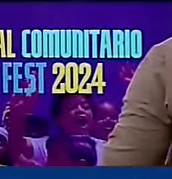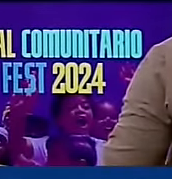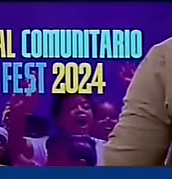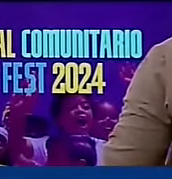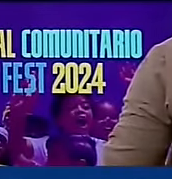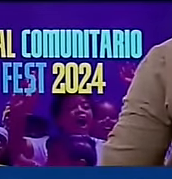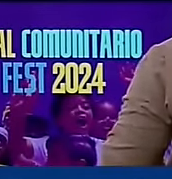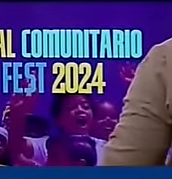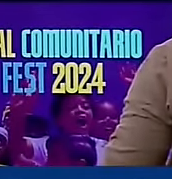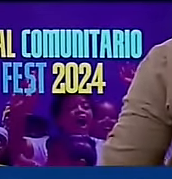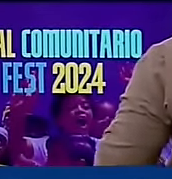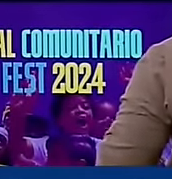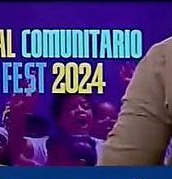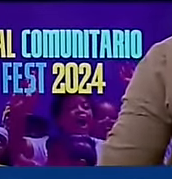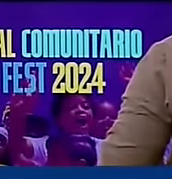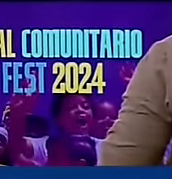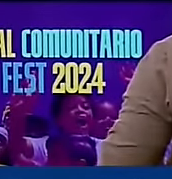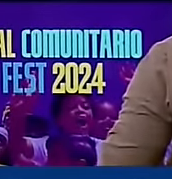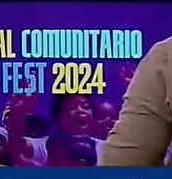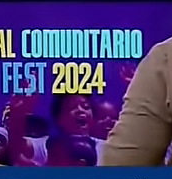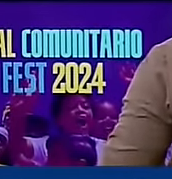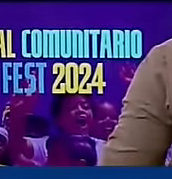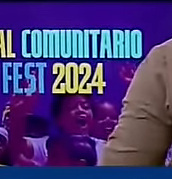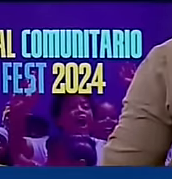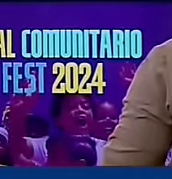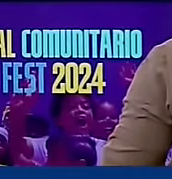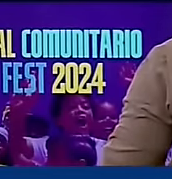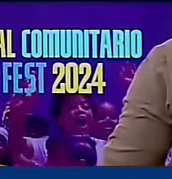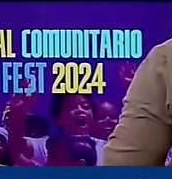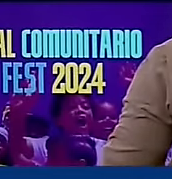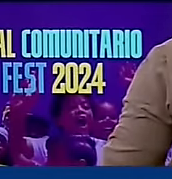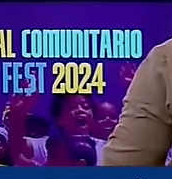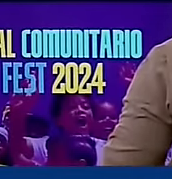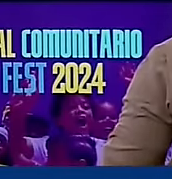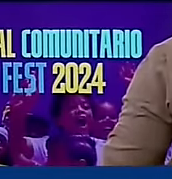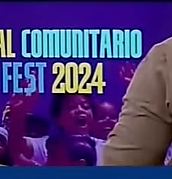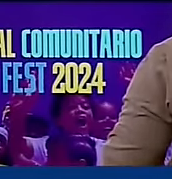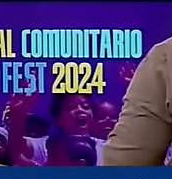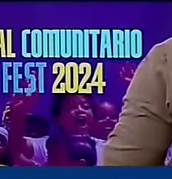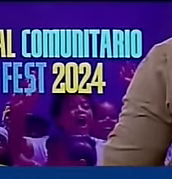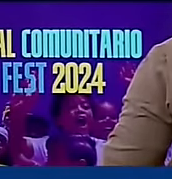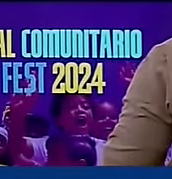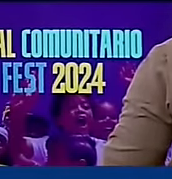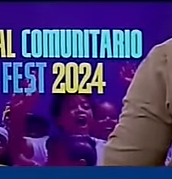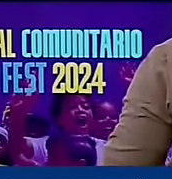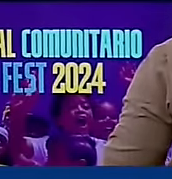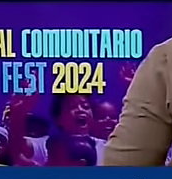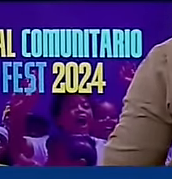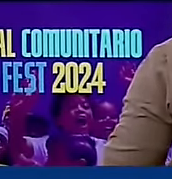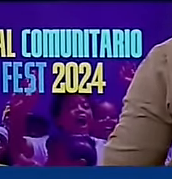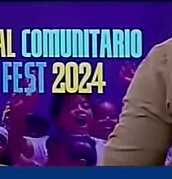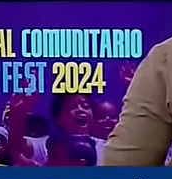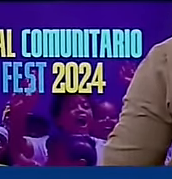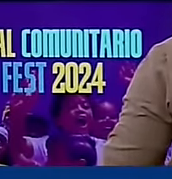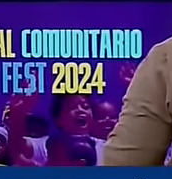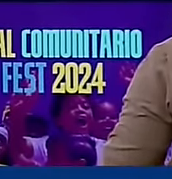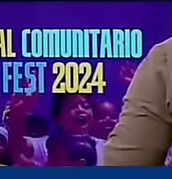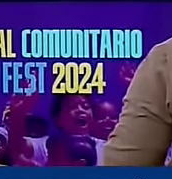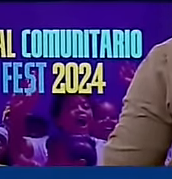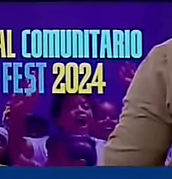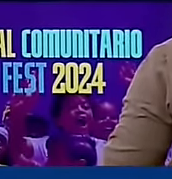Qué bonito recibimiento me dieron estos niños y niñas. Me mojaron, estoy empapado, mira, me mojaron la camisa, el pantalón.